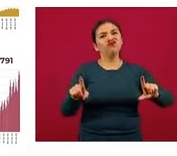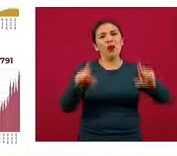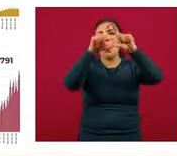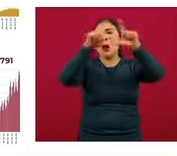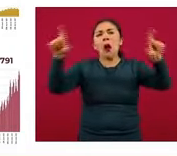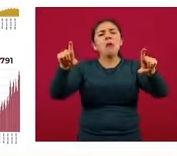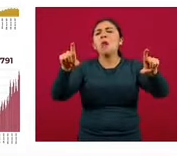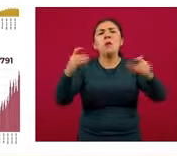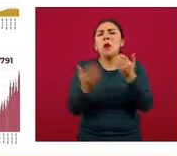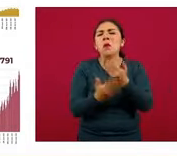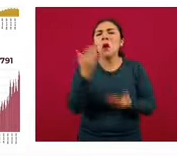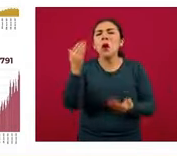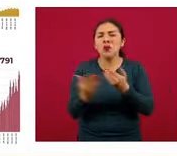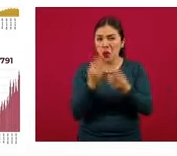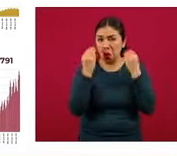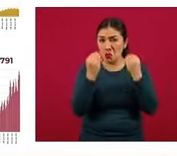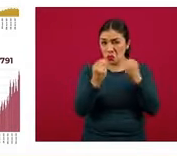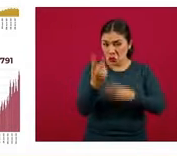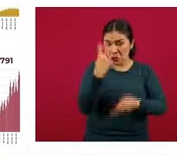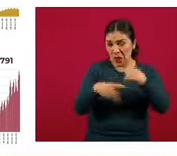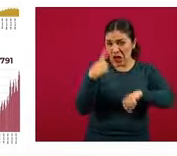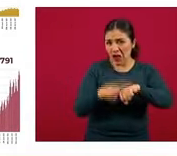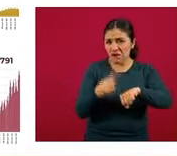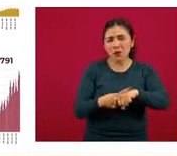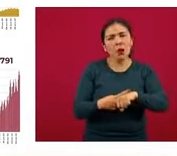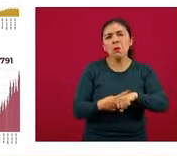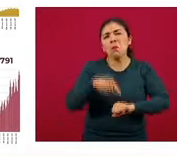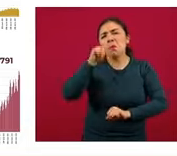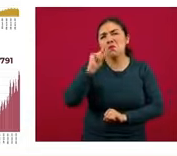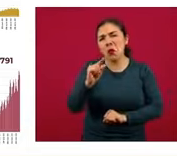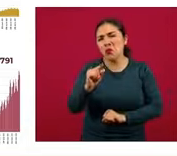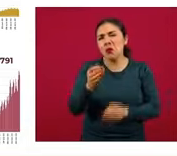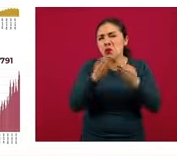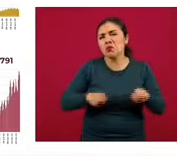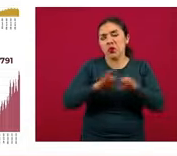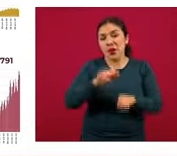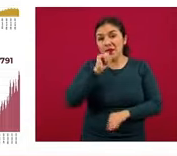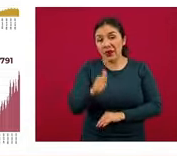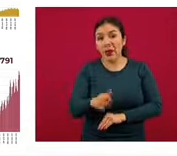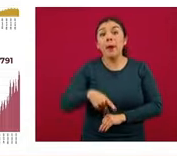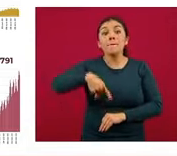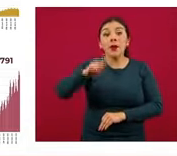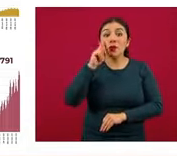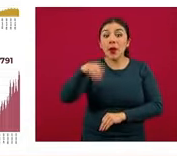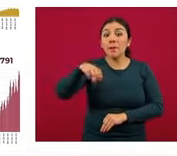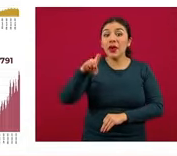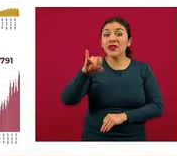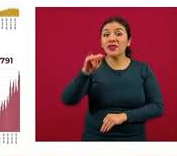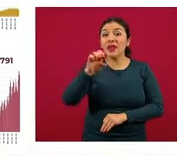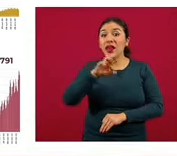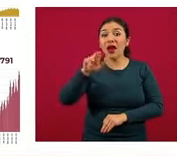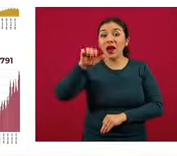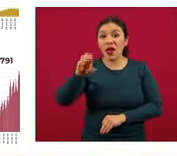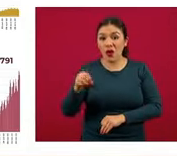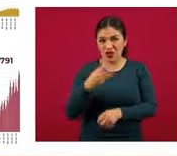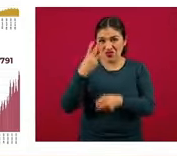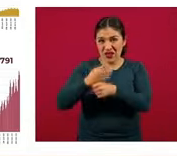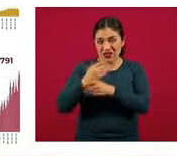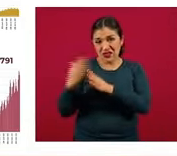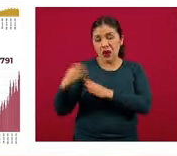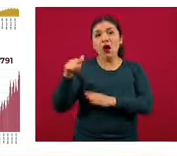una magnitud ni una carga de enfermedad importante, aunque en el caso del Mediterráneo Oriental también ha